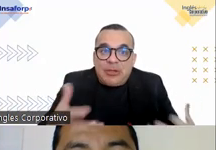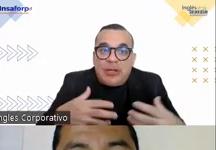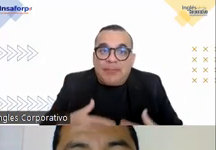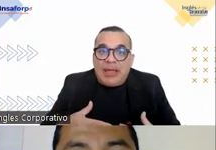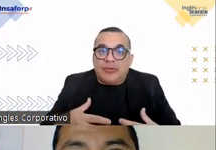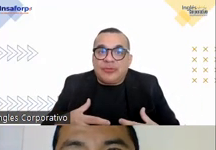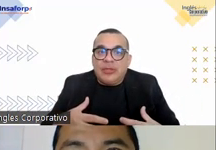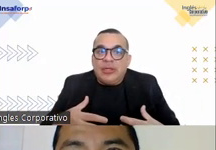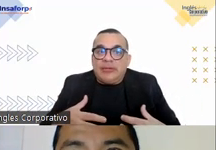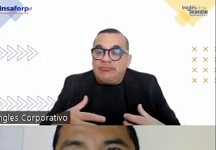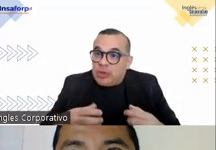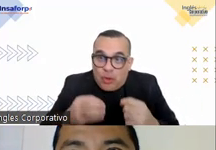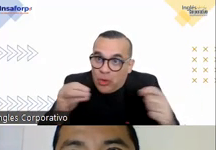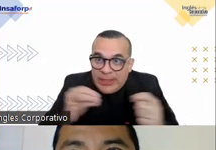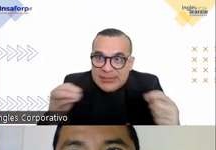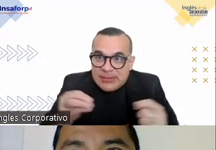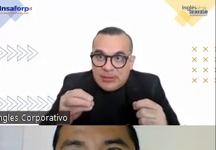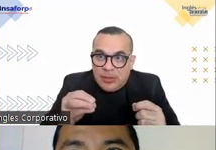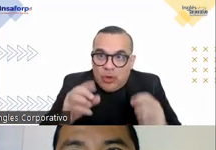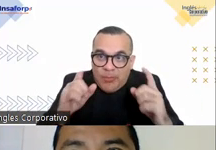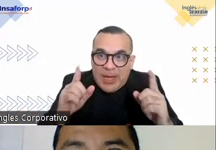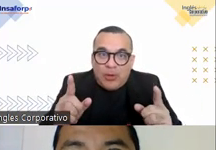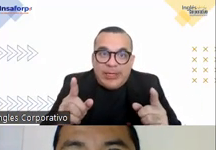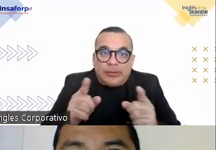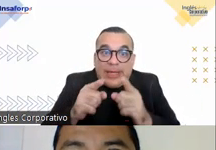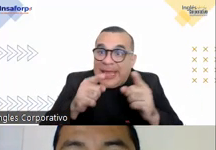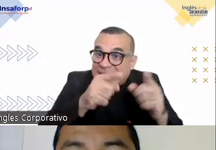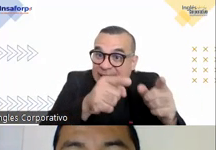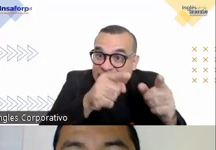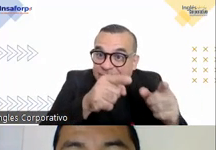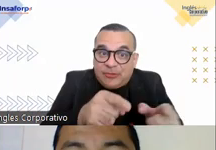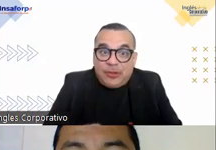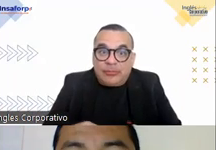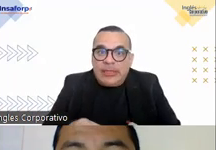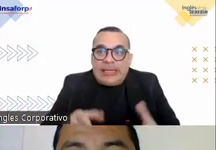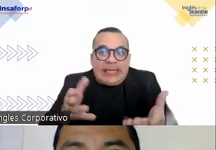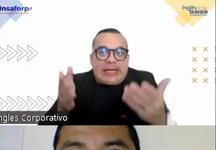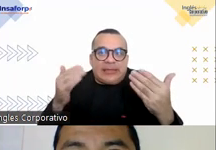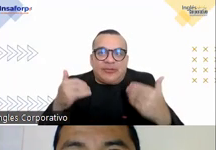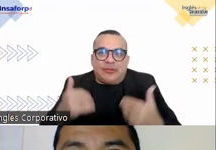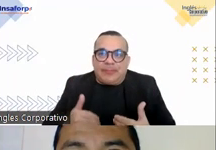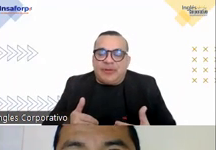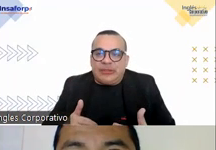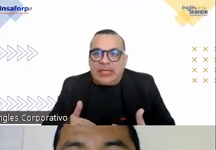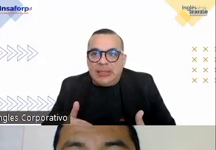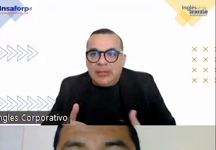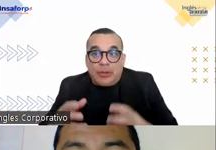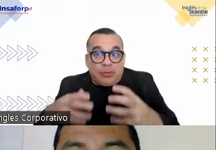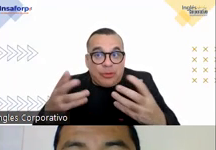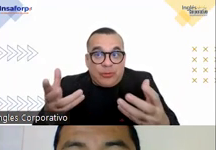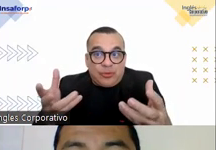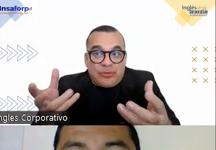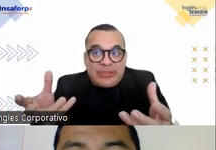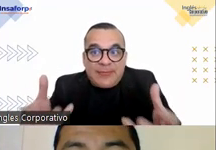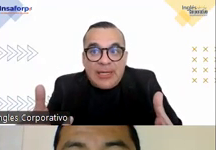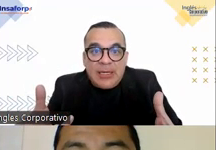el desempeño de los empleados no es lo más correcto en la satisfacción y en la retención del personal, porque